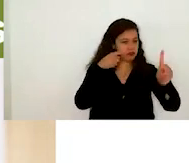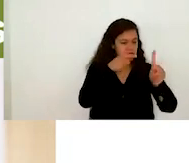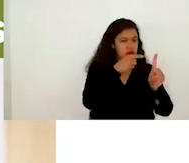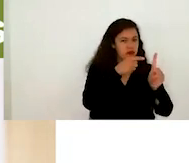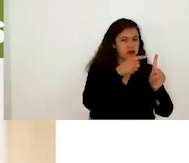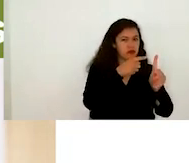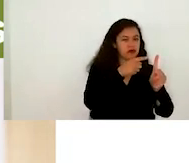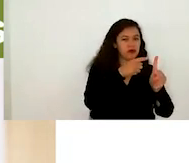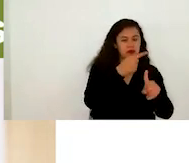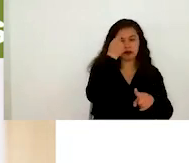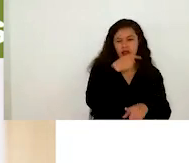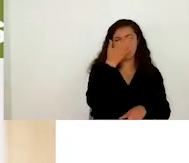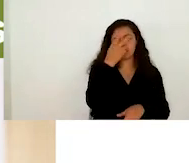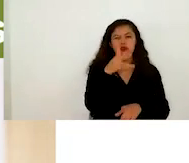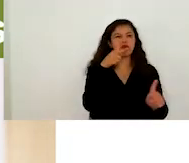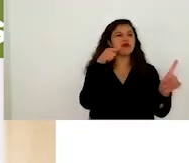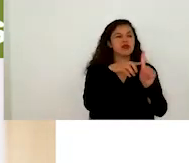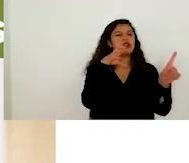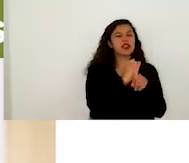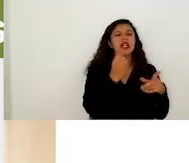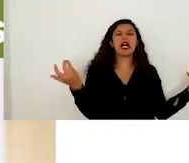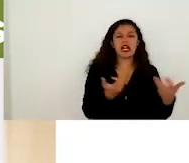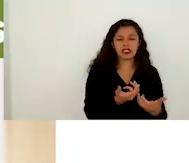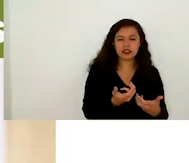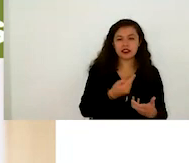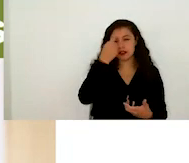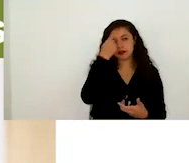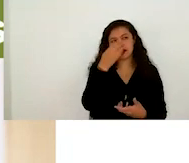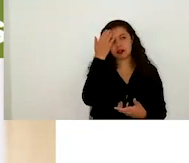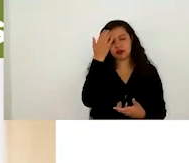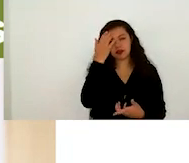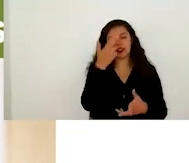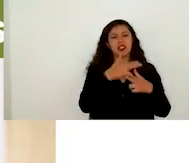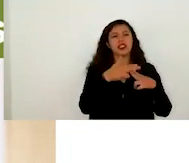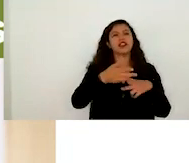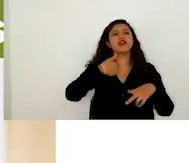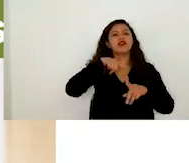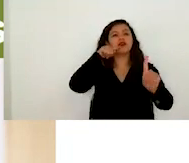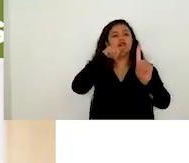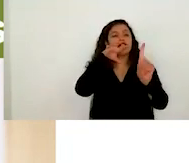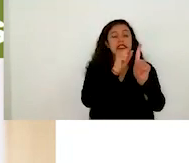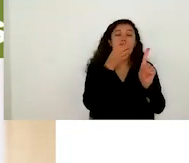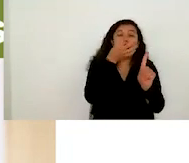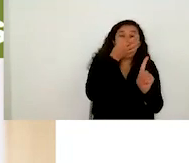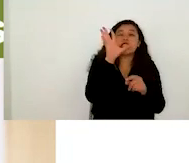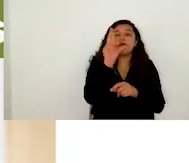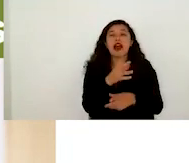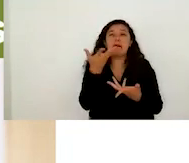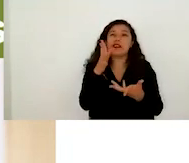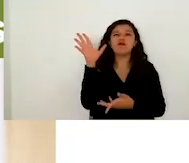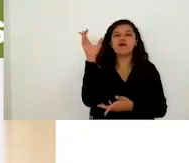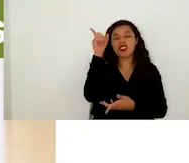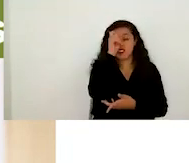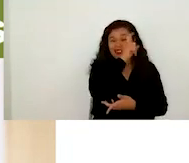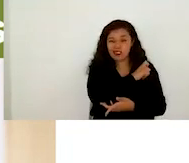para saber los objetivos que se están generando para saber hasta dónde llegamos del objetivo para saber si hay dificultades en los